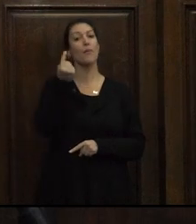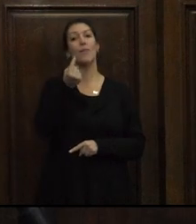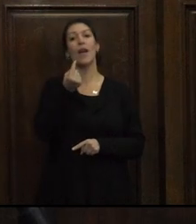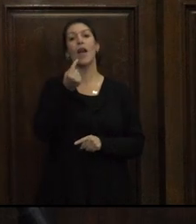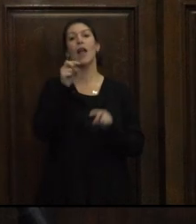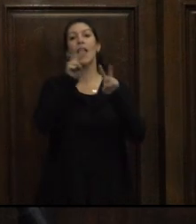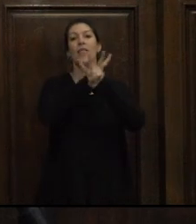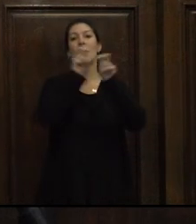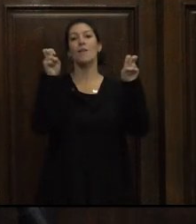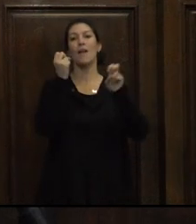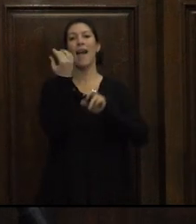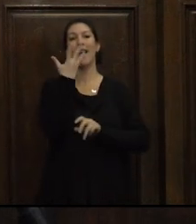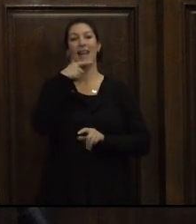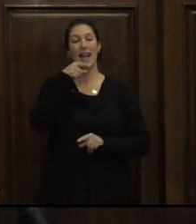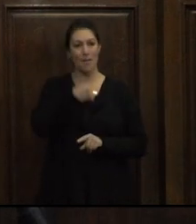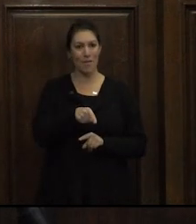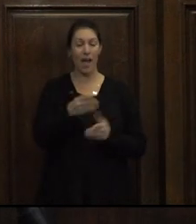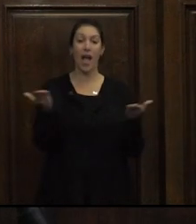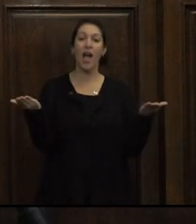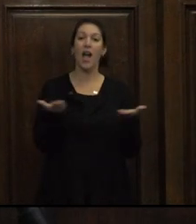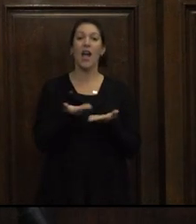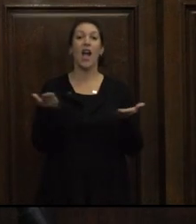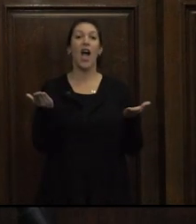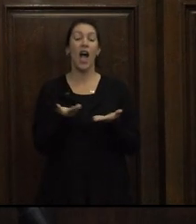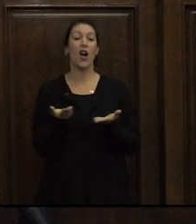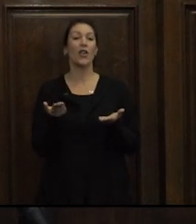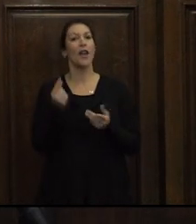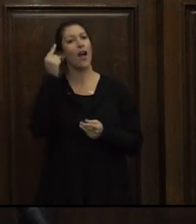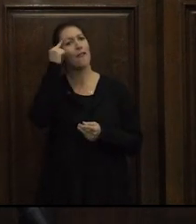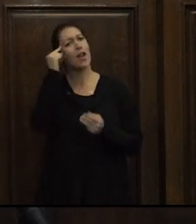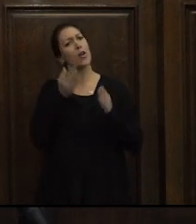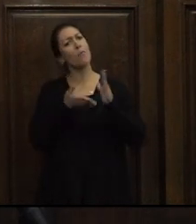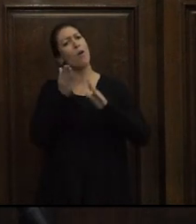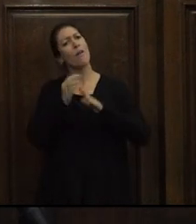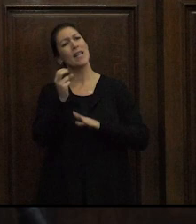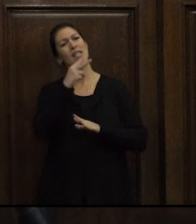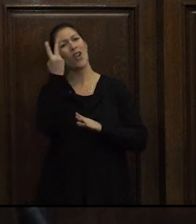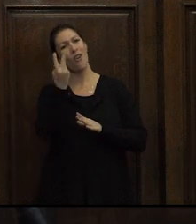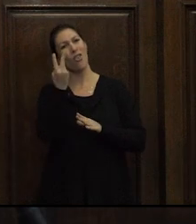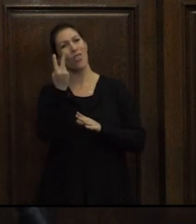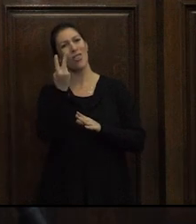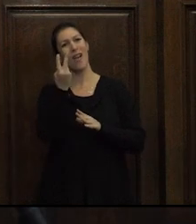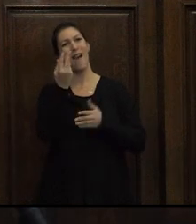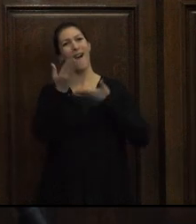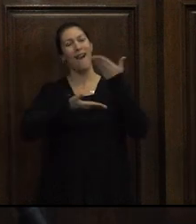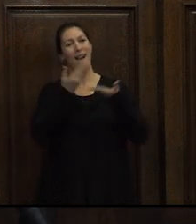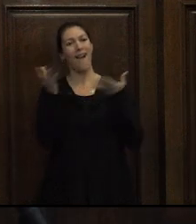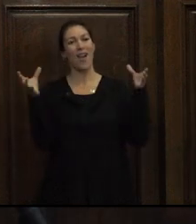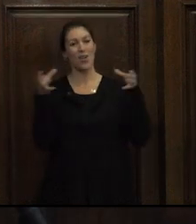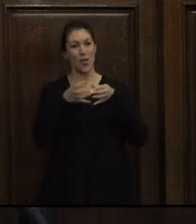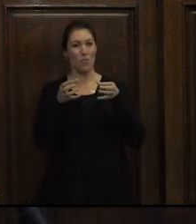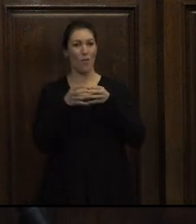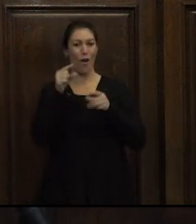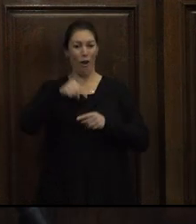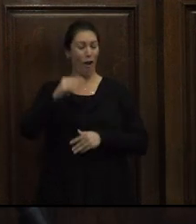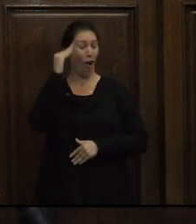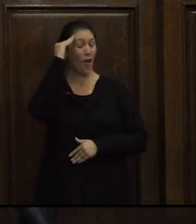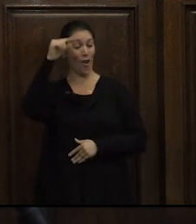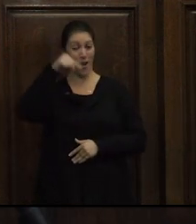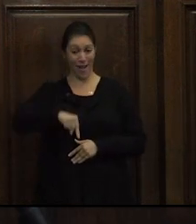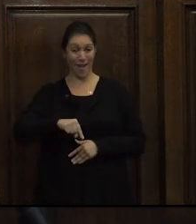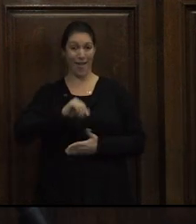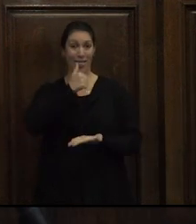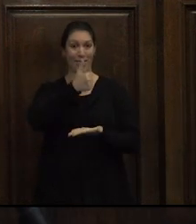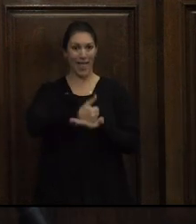disco, Crema, y se encuentran ahora actualmente pensando su segundo álbum, y nosotros tenemos el honor de tenerlos por